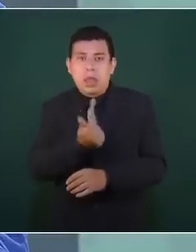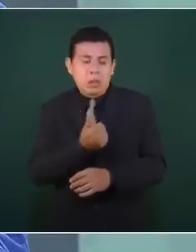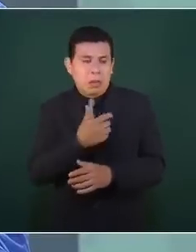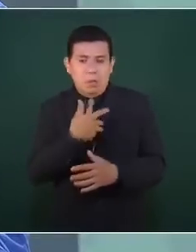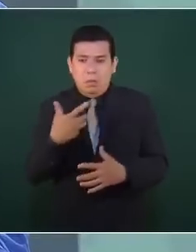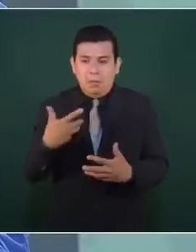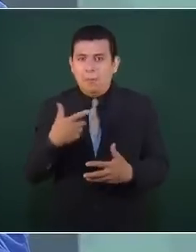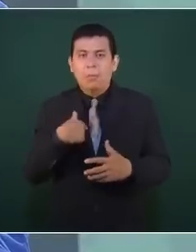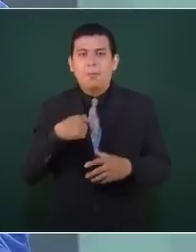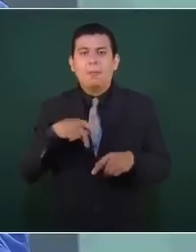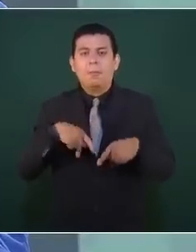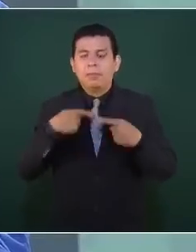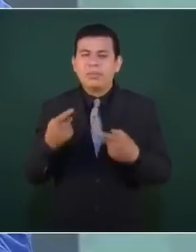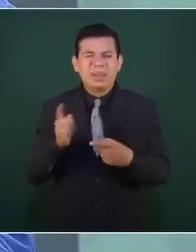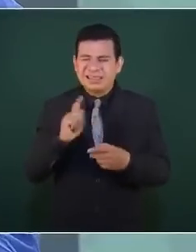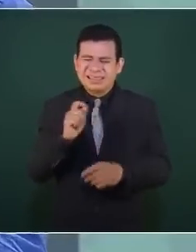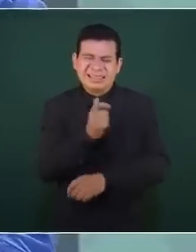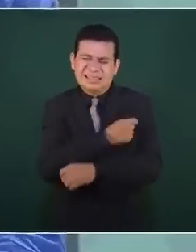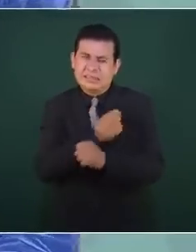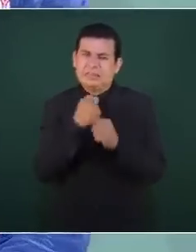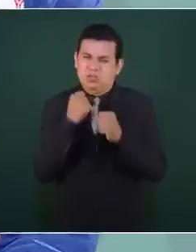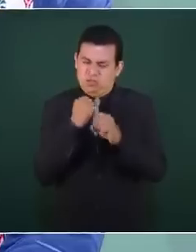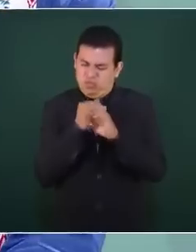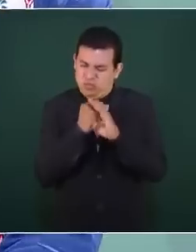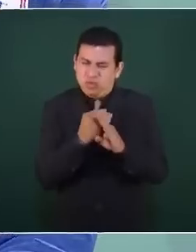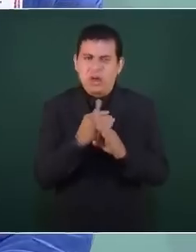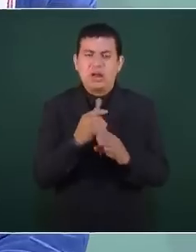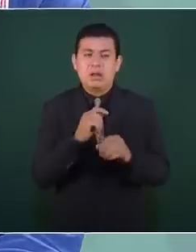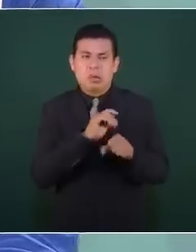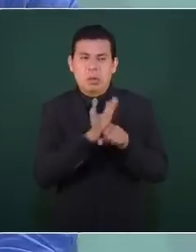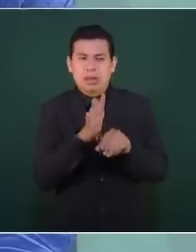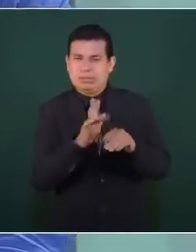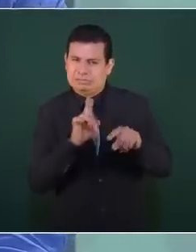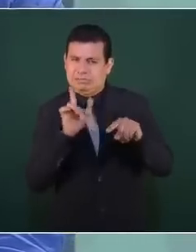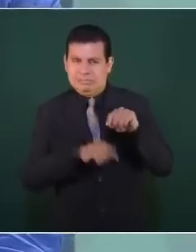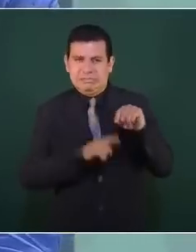para que no nos afecte el COVID,